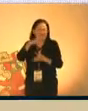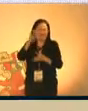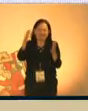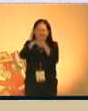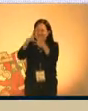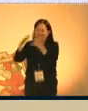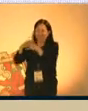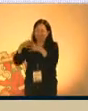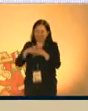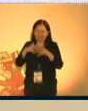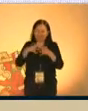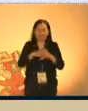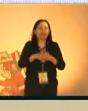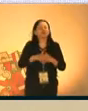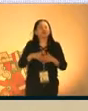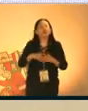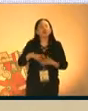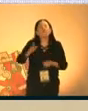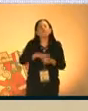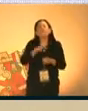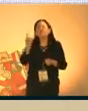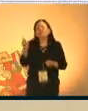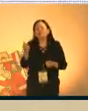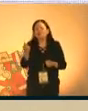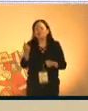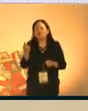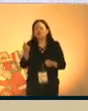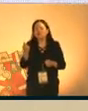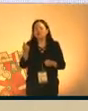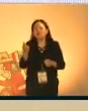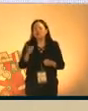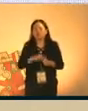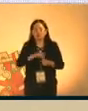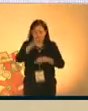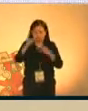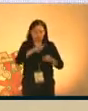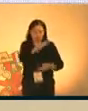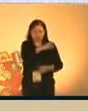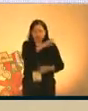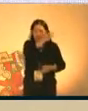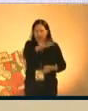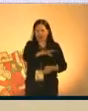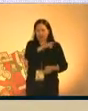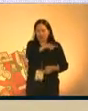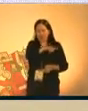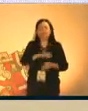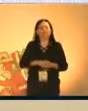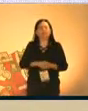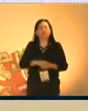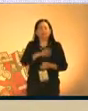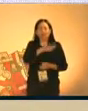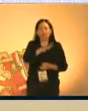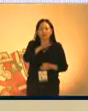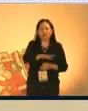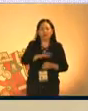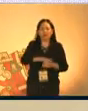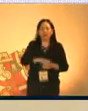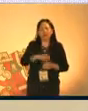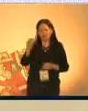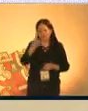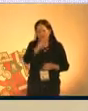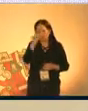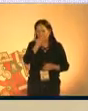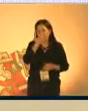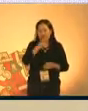contrario en buena parte eran bueno casi todos eran generales de academia pero es que